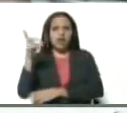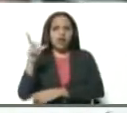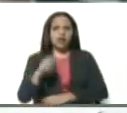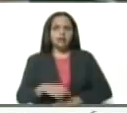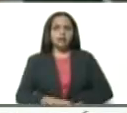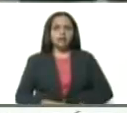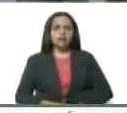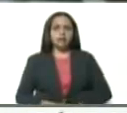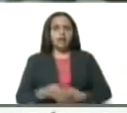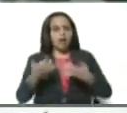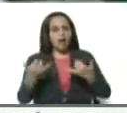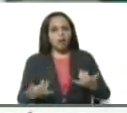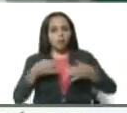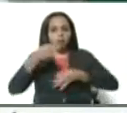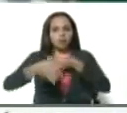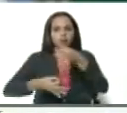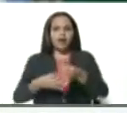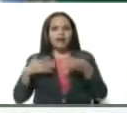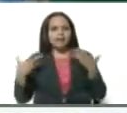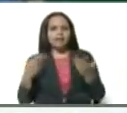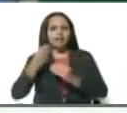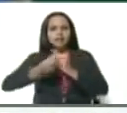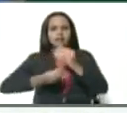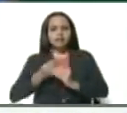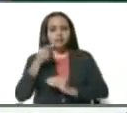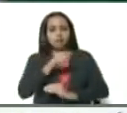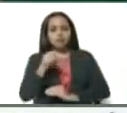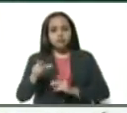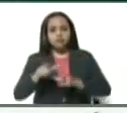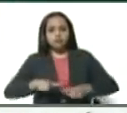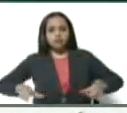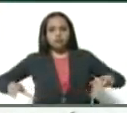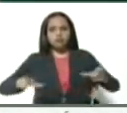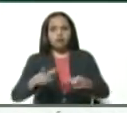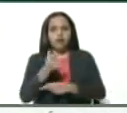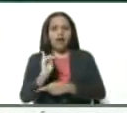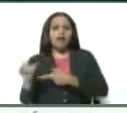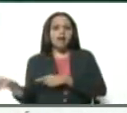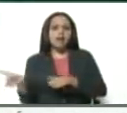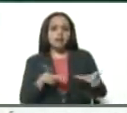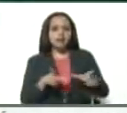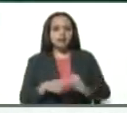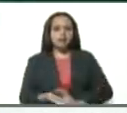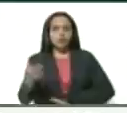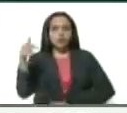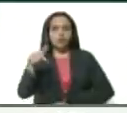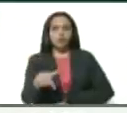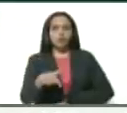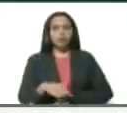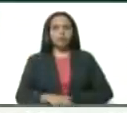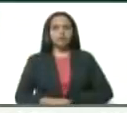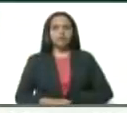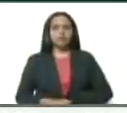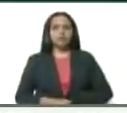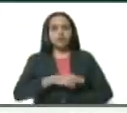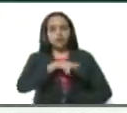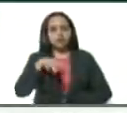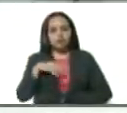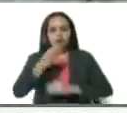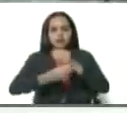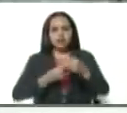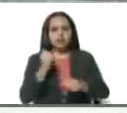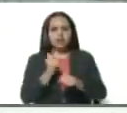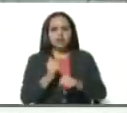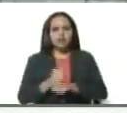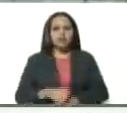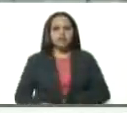Cabrera, nos va a explicar qué hicimos en estos espacios que están ya listos hoy, que estamos cumpliendo